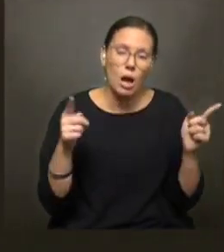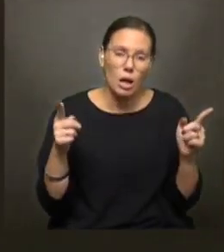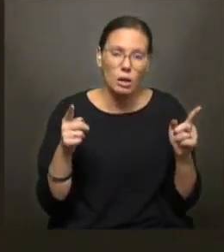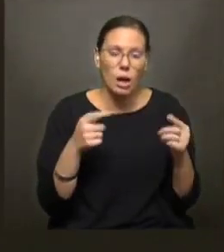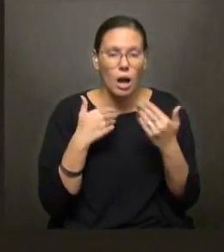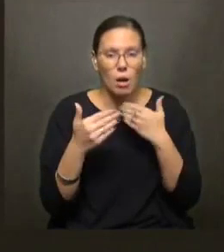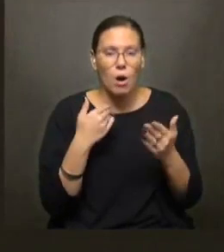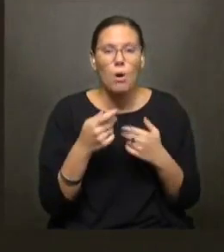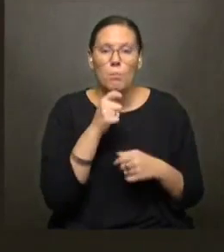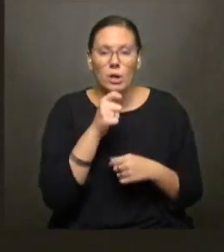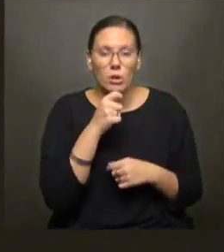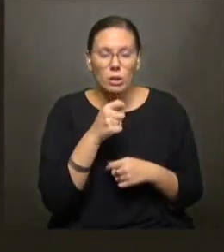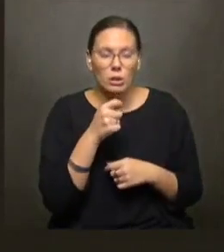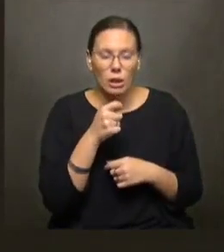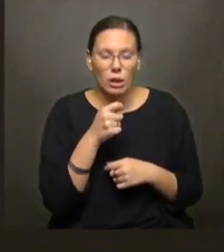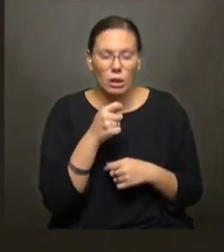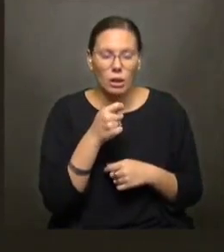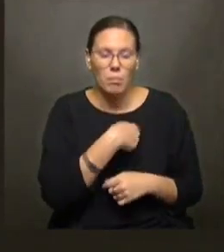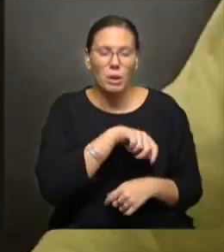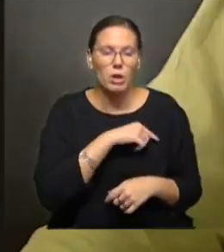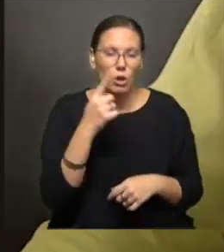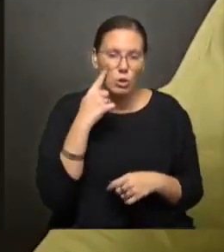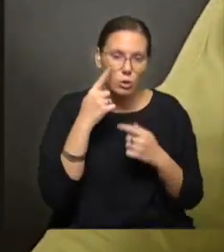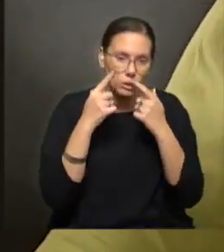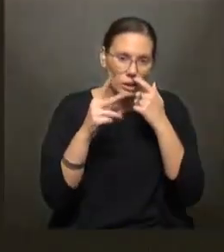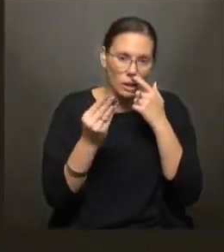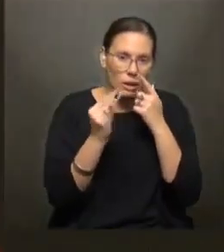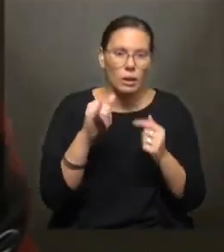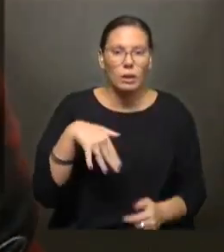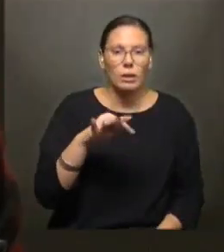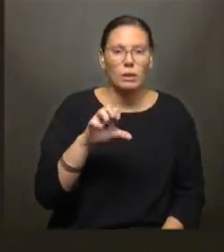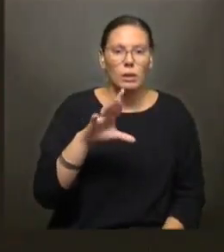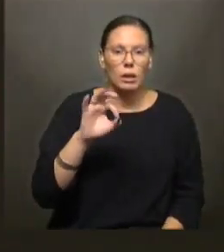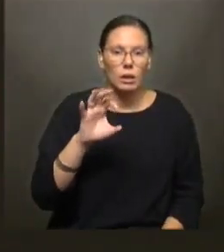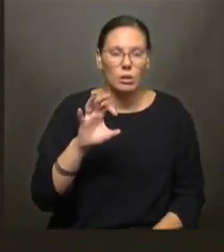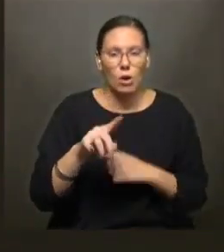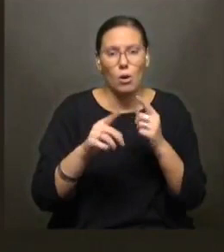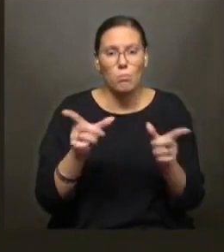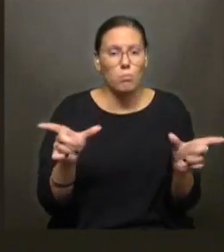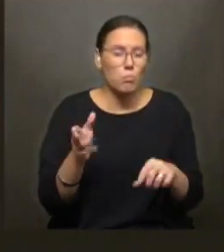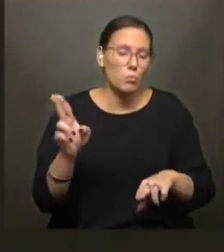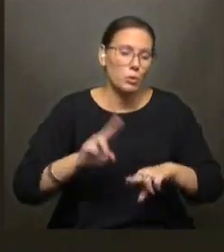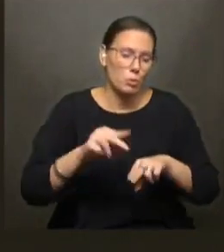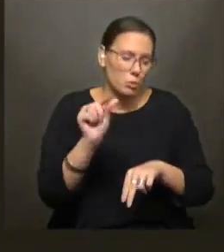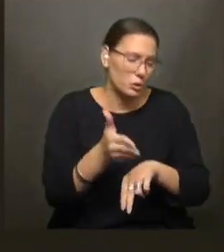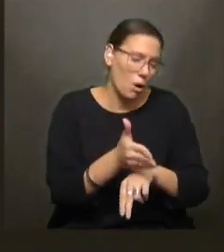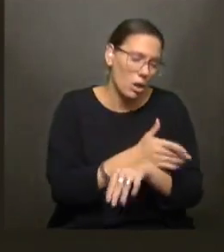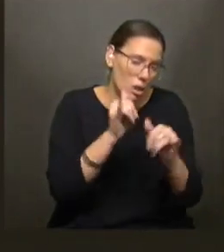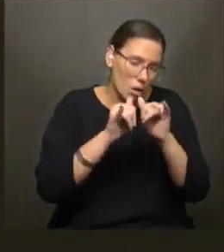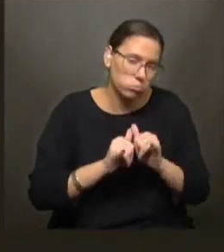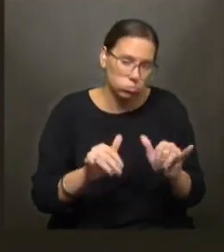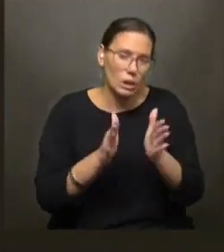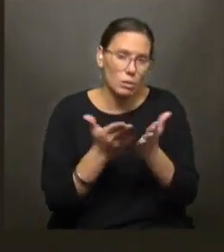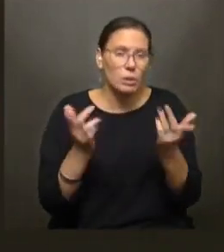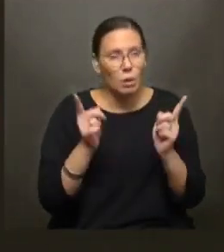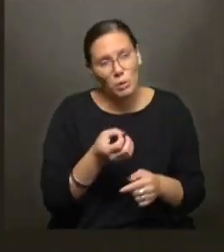dio a un periodista español muy conocido Jesús Quintero falleció poquito tiempo antes del lanzamiento del libro nada me hubiese